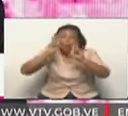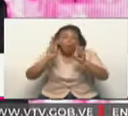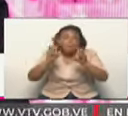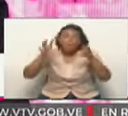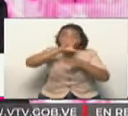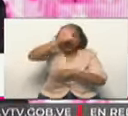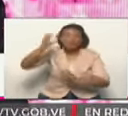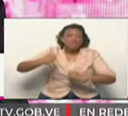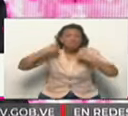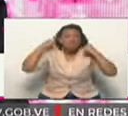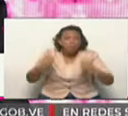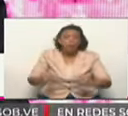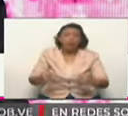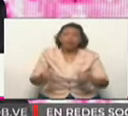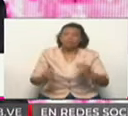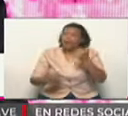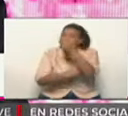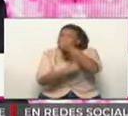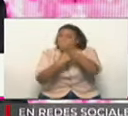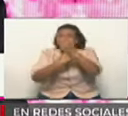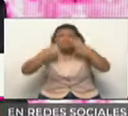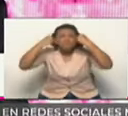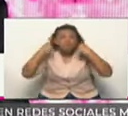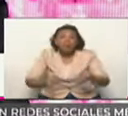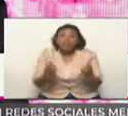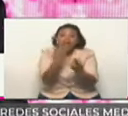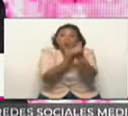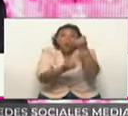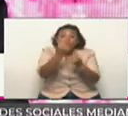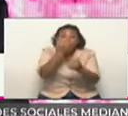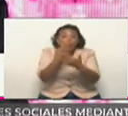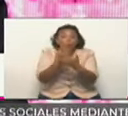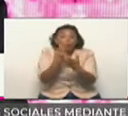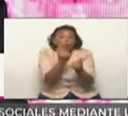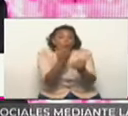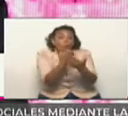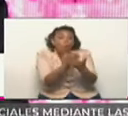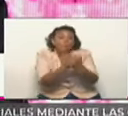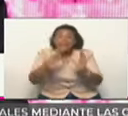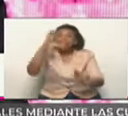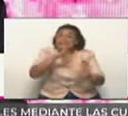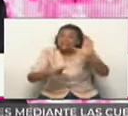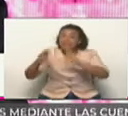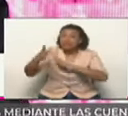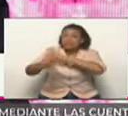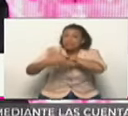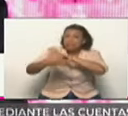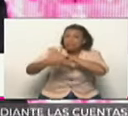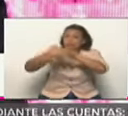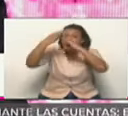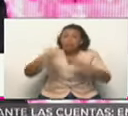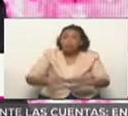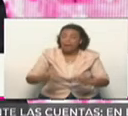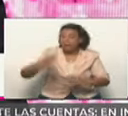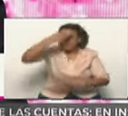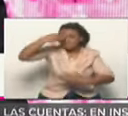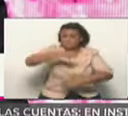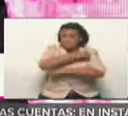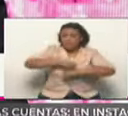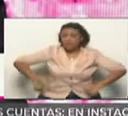del mundo, superpotencias económicas, científicas, tecnológicas,